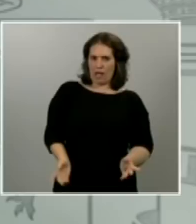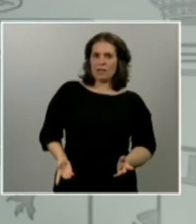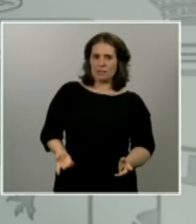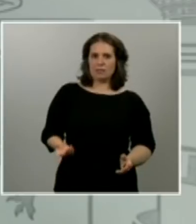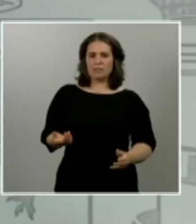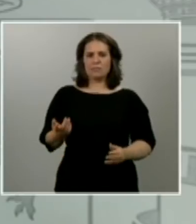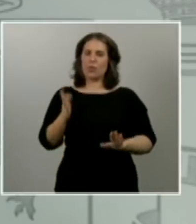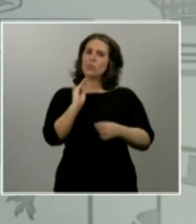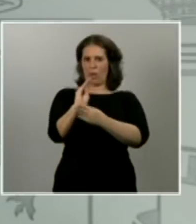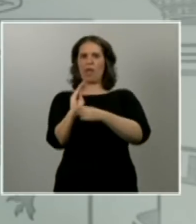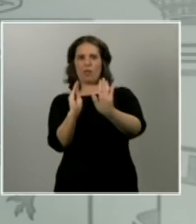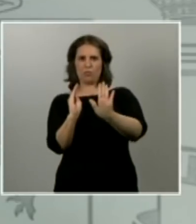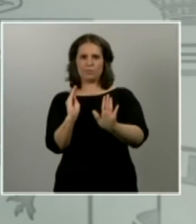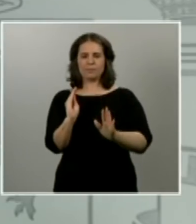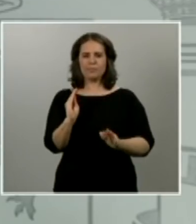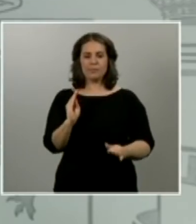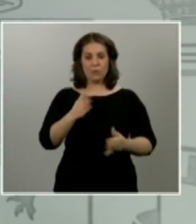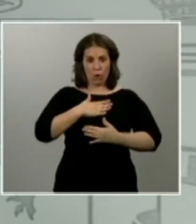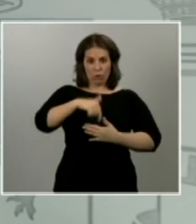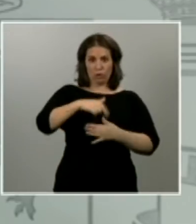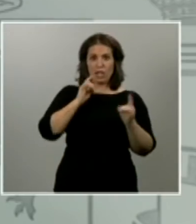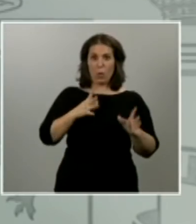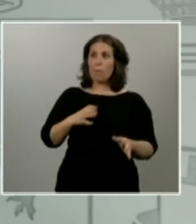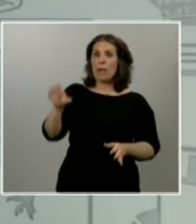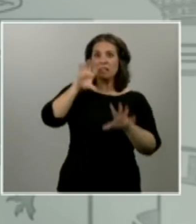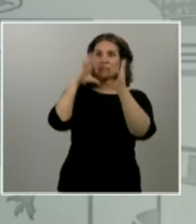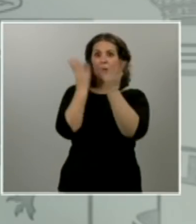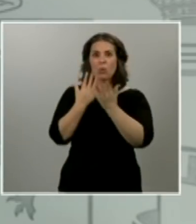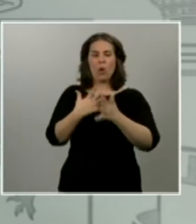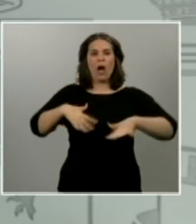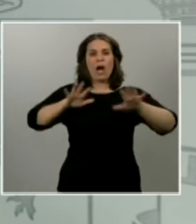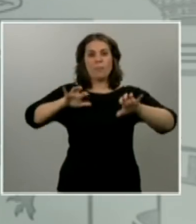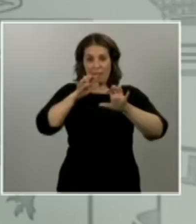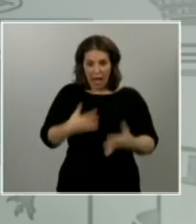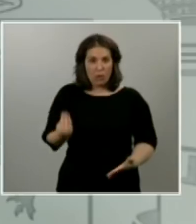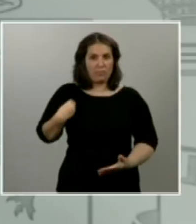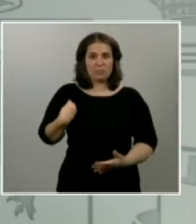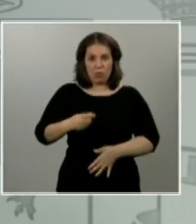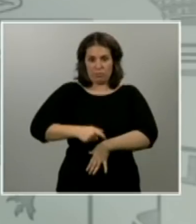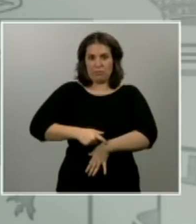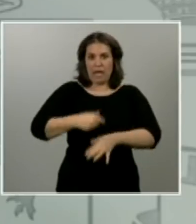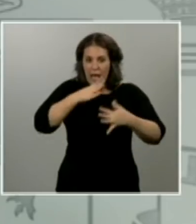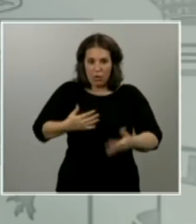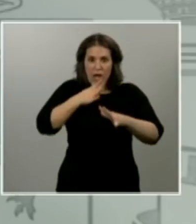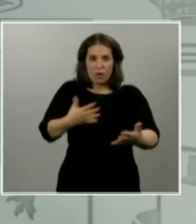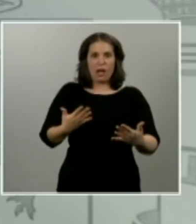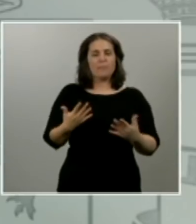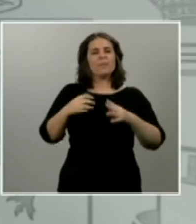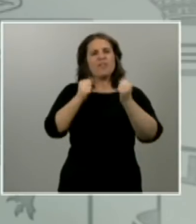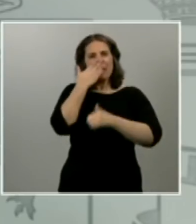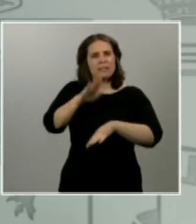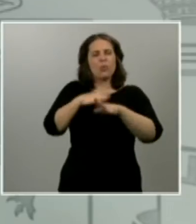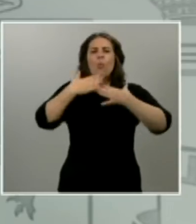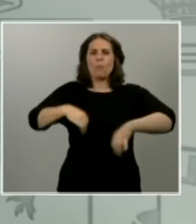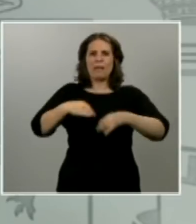países del mundo, estamos aprendiendo cada día, y lo tenemos que hacer de manera humilde. La ciencia no dispone aún de todo el